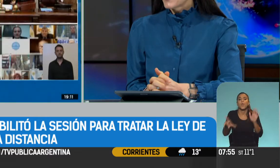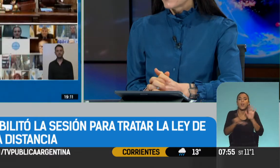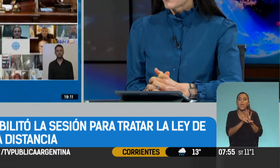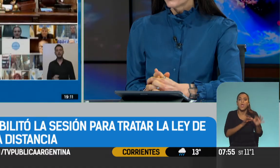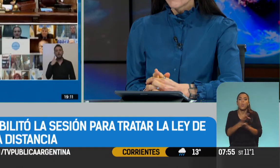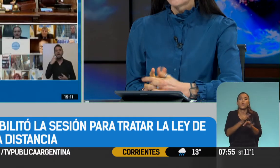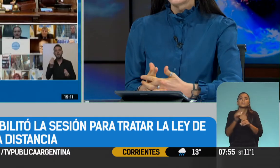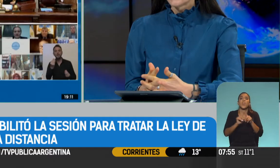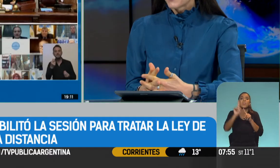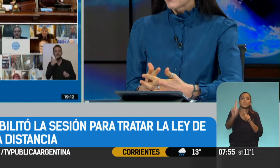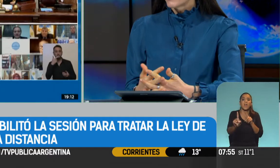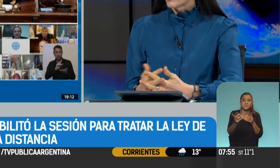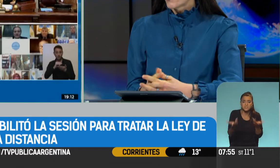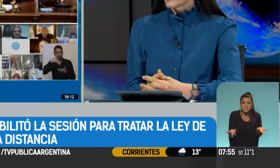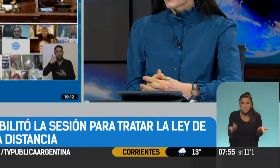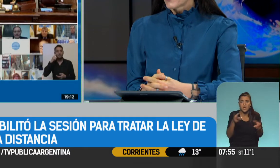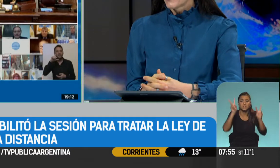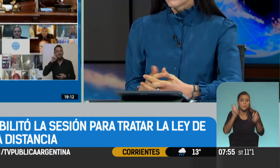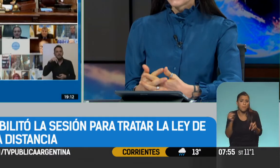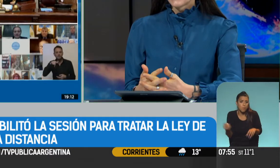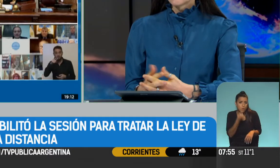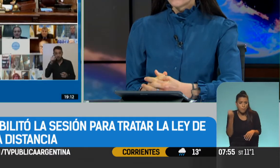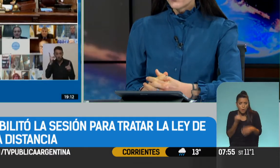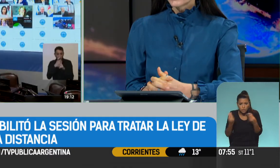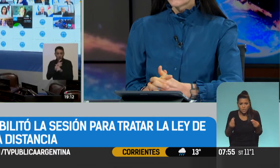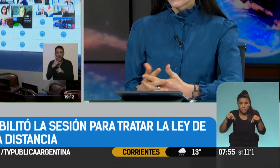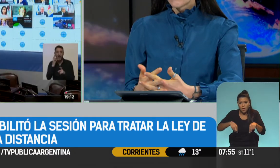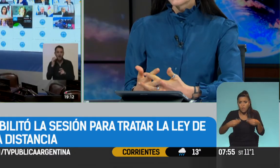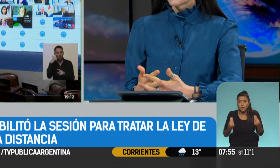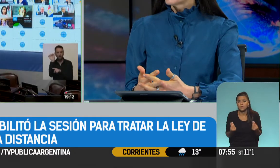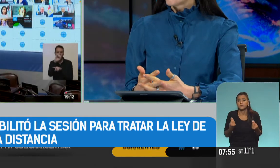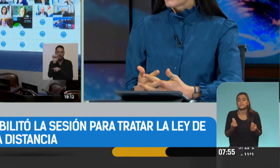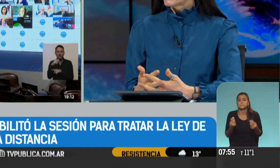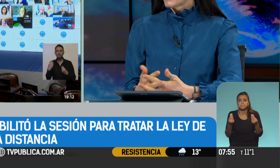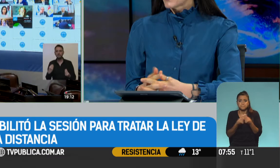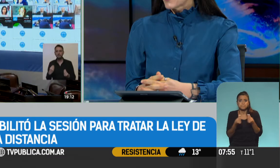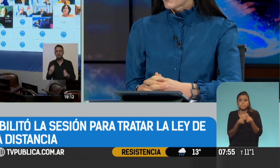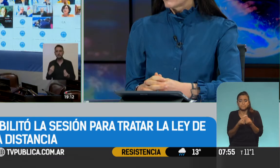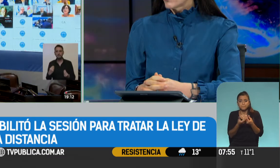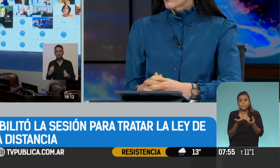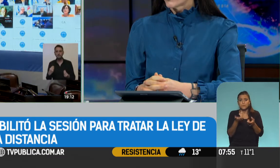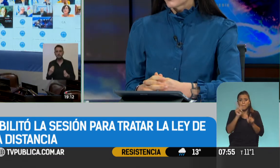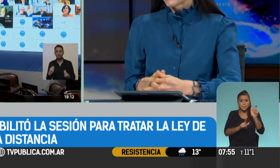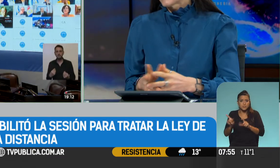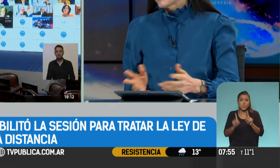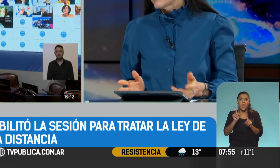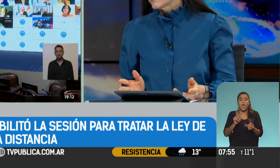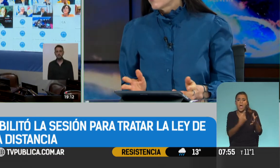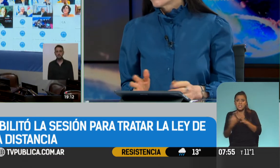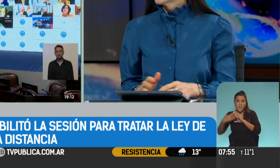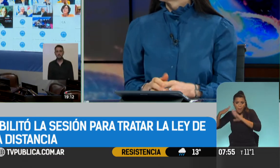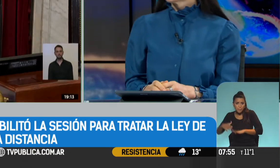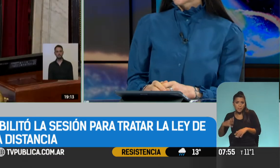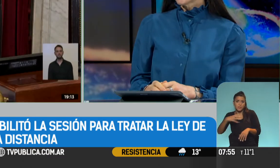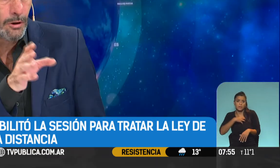educación a distancia, un tema fundamental teniendo en cuenta que una buena parte del país sigue en aislamiento social y las clases... El